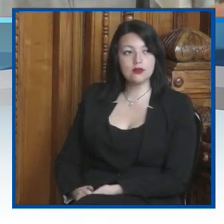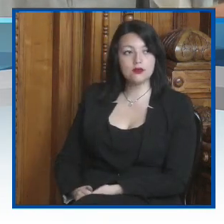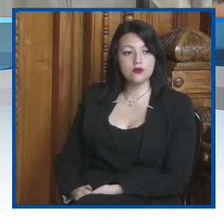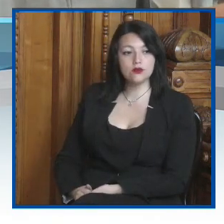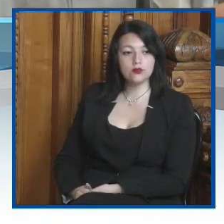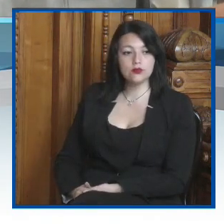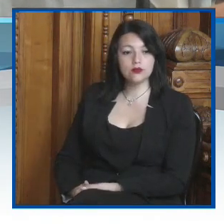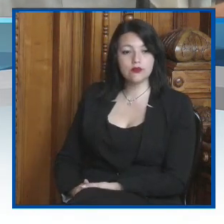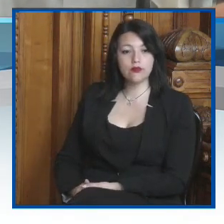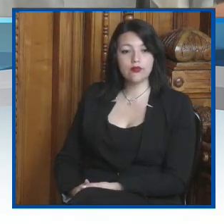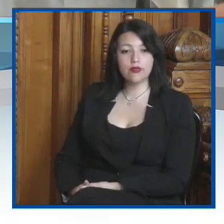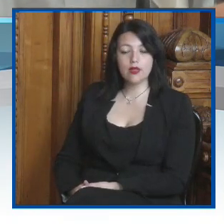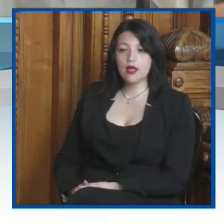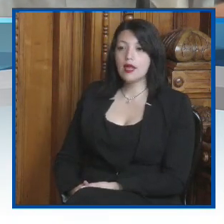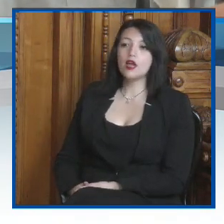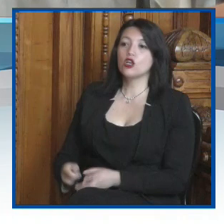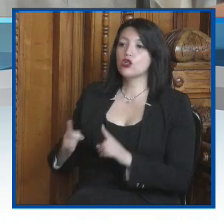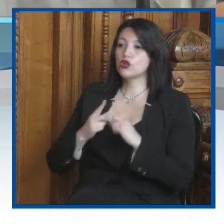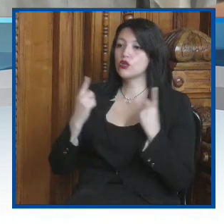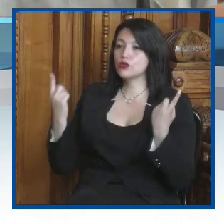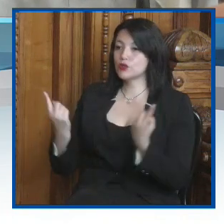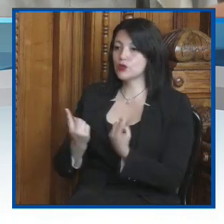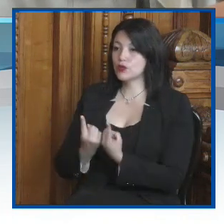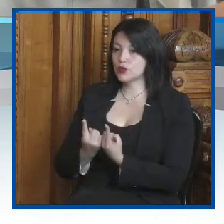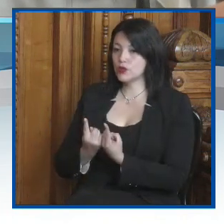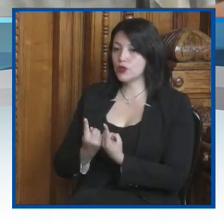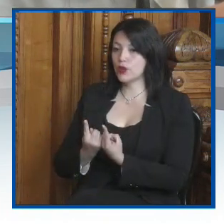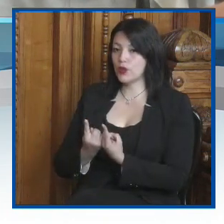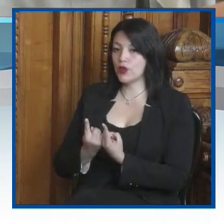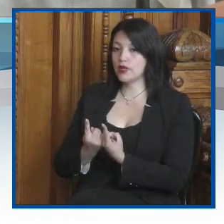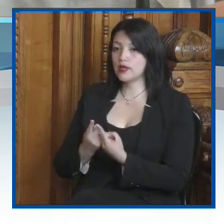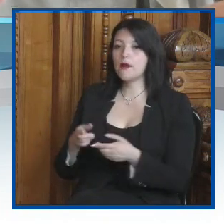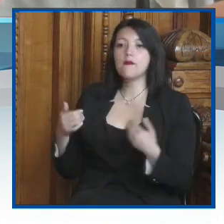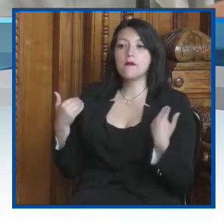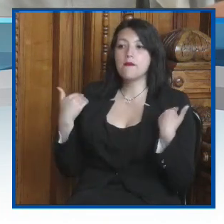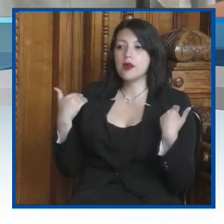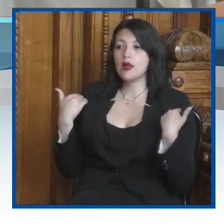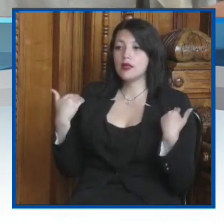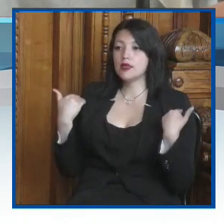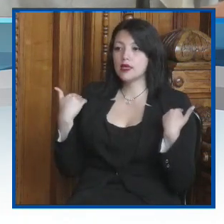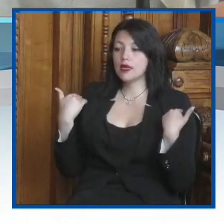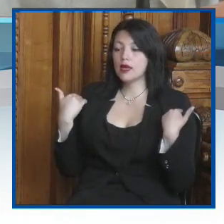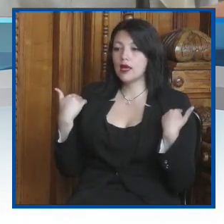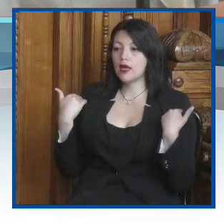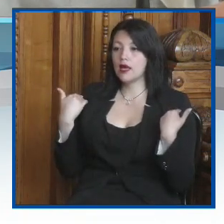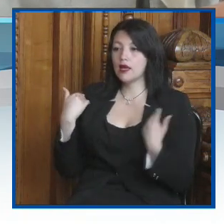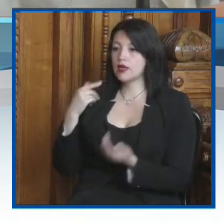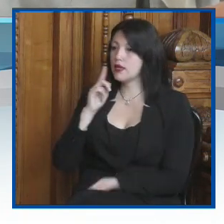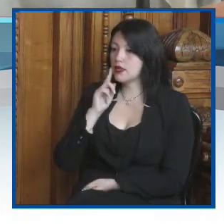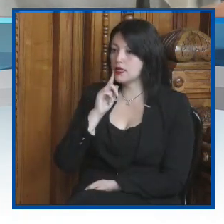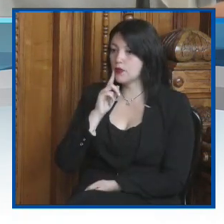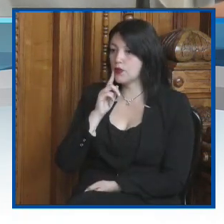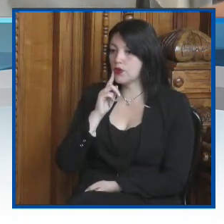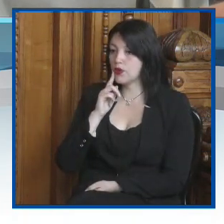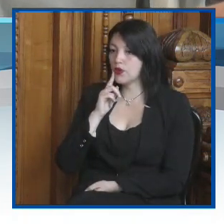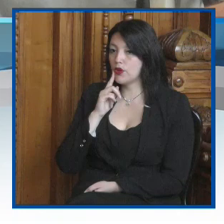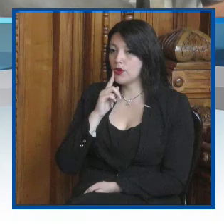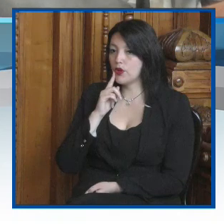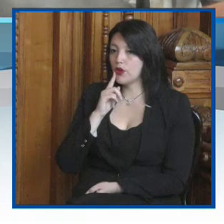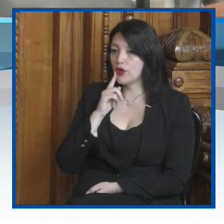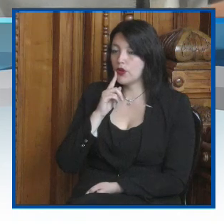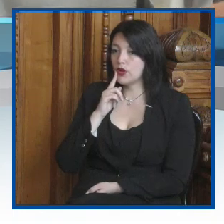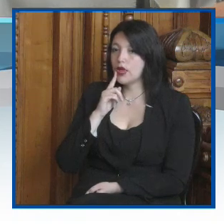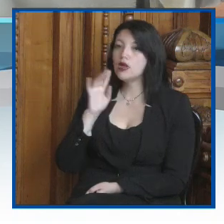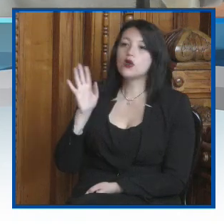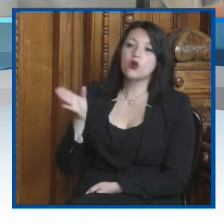que desprendernos un poco de esa práctica que tenemos de citar tantos autores